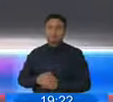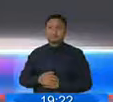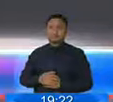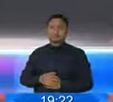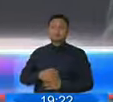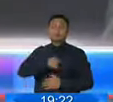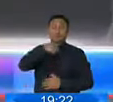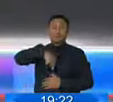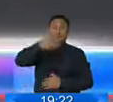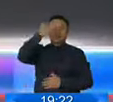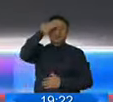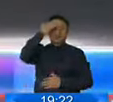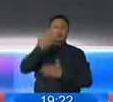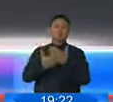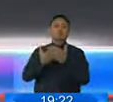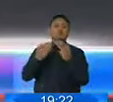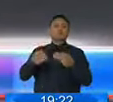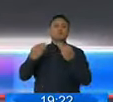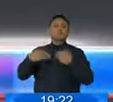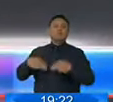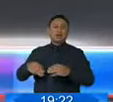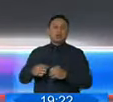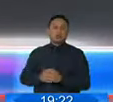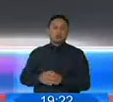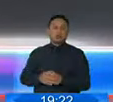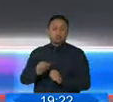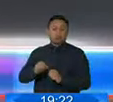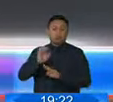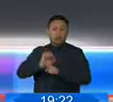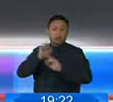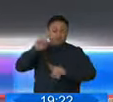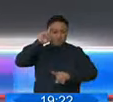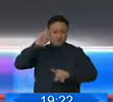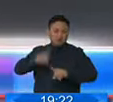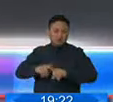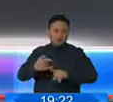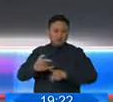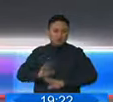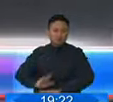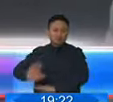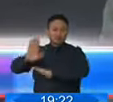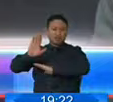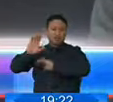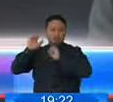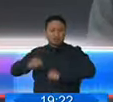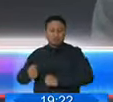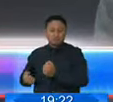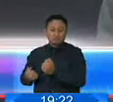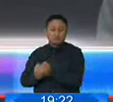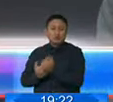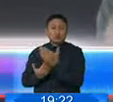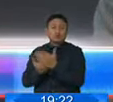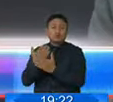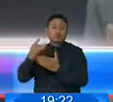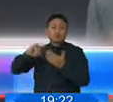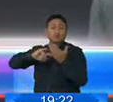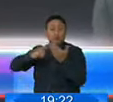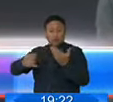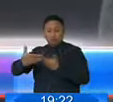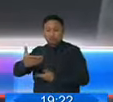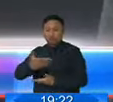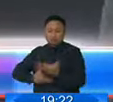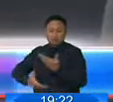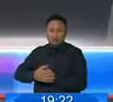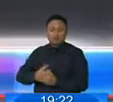queremos trabajar con Ecuador y en eso estamos comprometidos de compartir nuevas tecnologías y